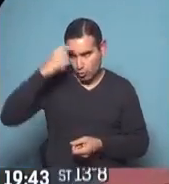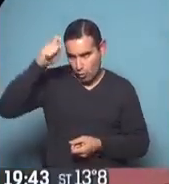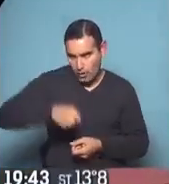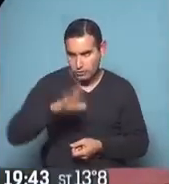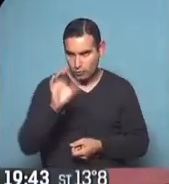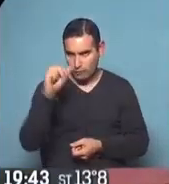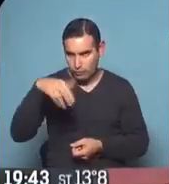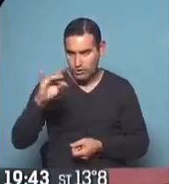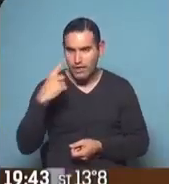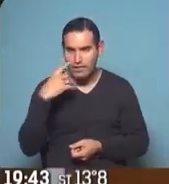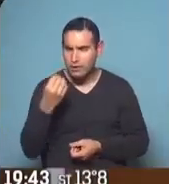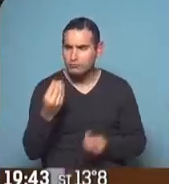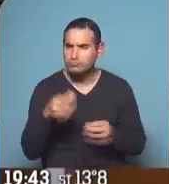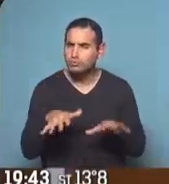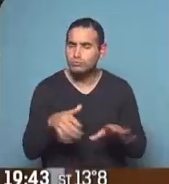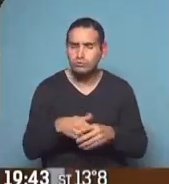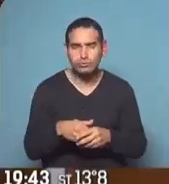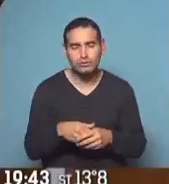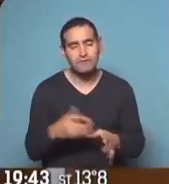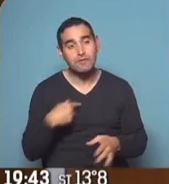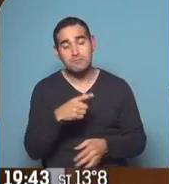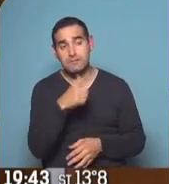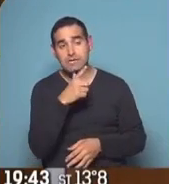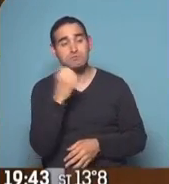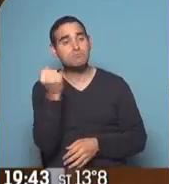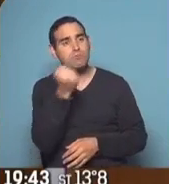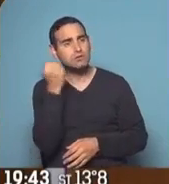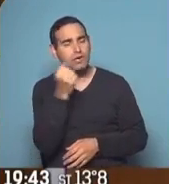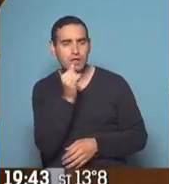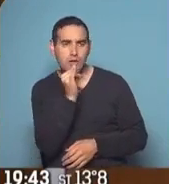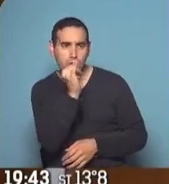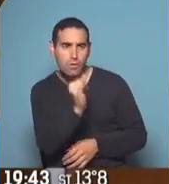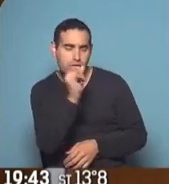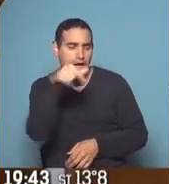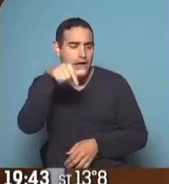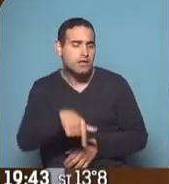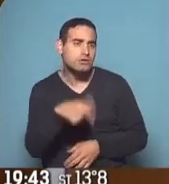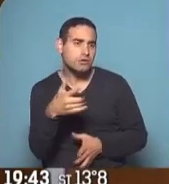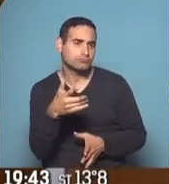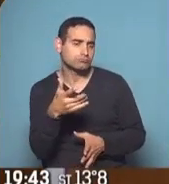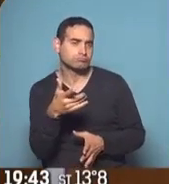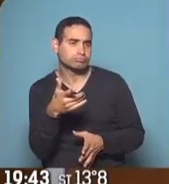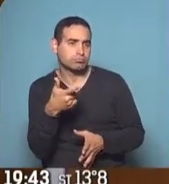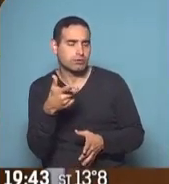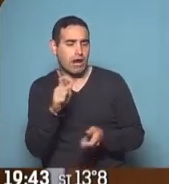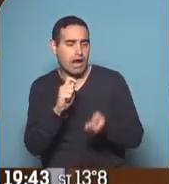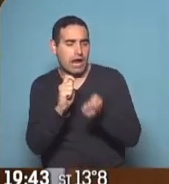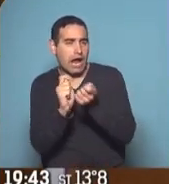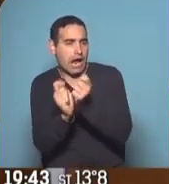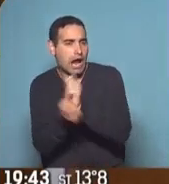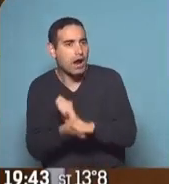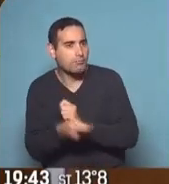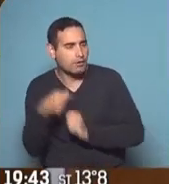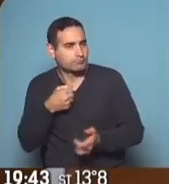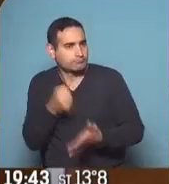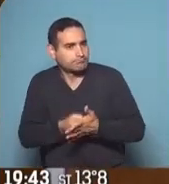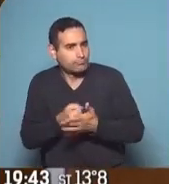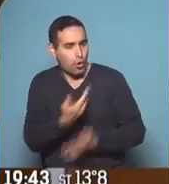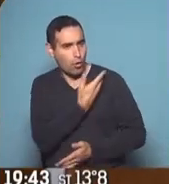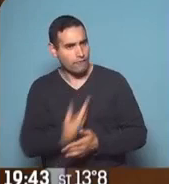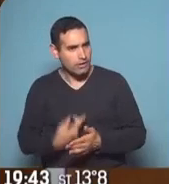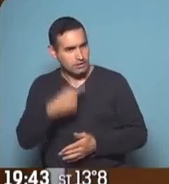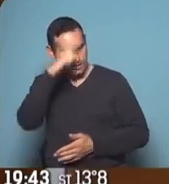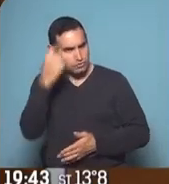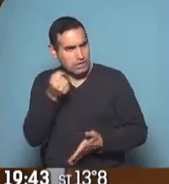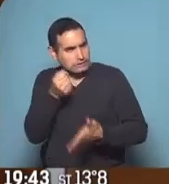como cómo se da la situación me parece que lo importante es marcar que esto es parte de la transformación y de la pelea grande que está dando el gobierno nacional